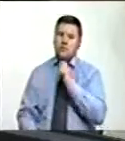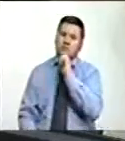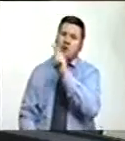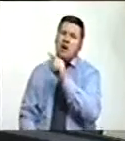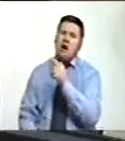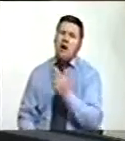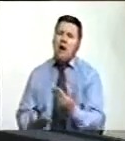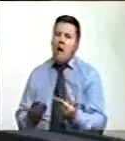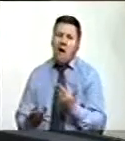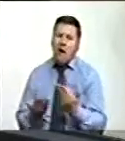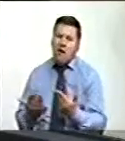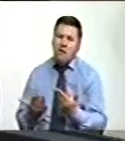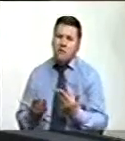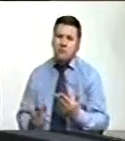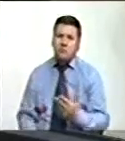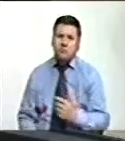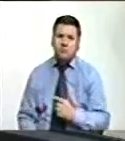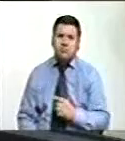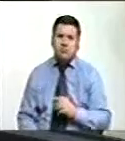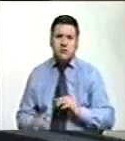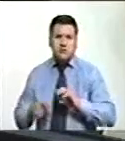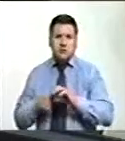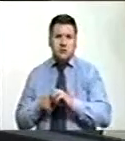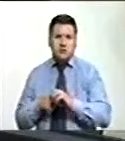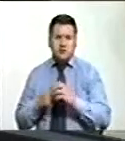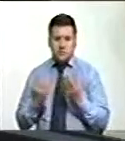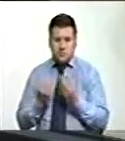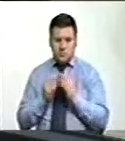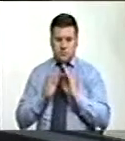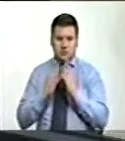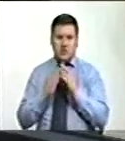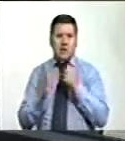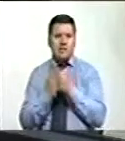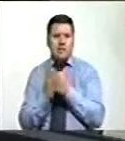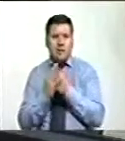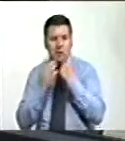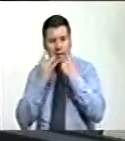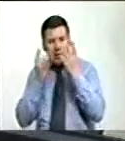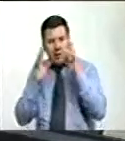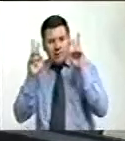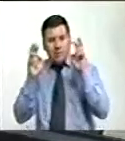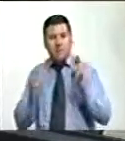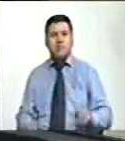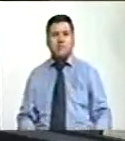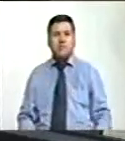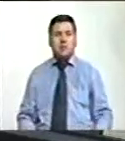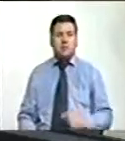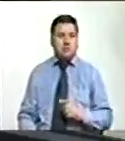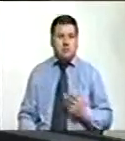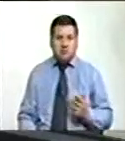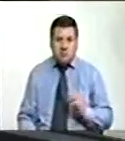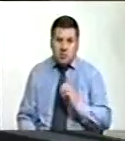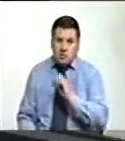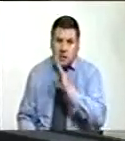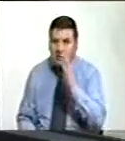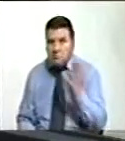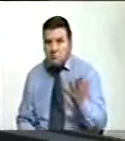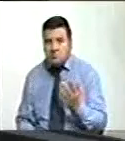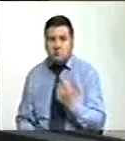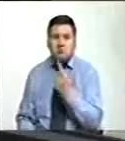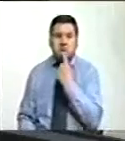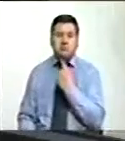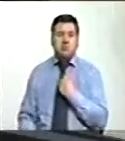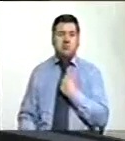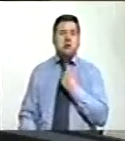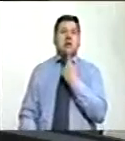habría una citación de esta comisión para tratar un tema tan delicado. Ante esto no quedó claridad y simplemente dije con claridad que al